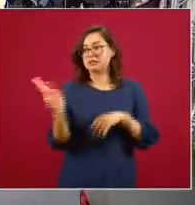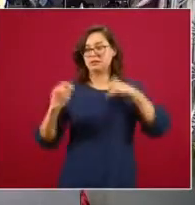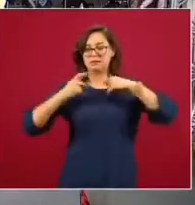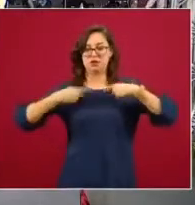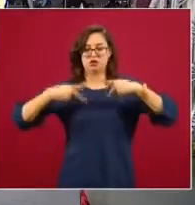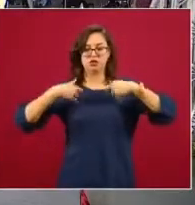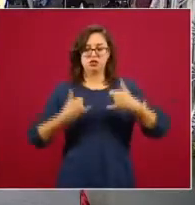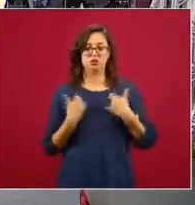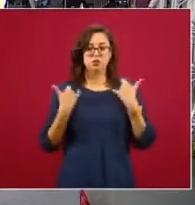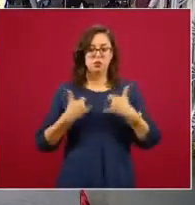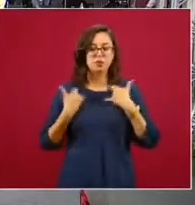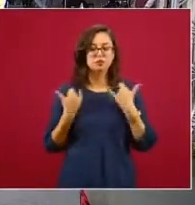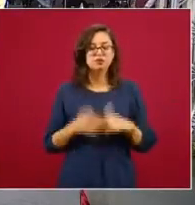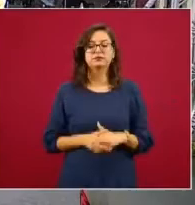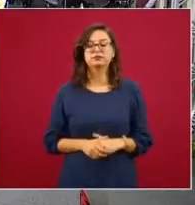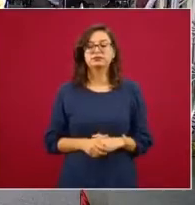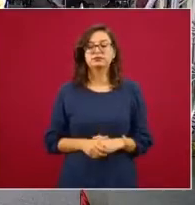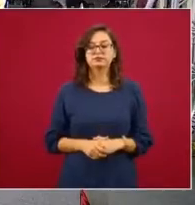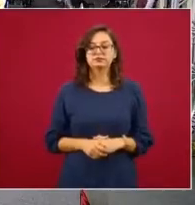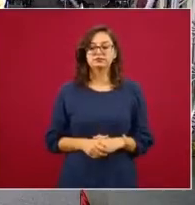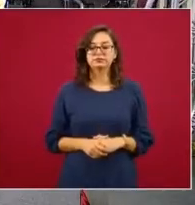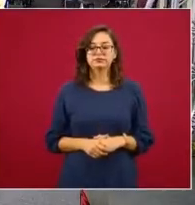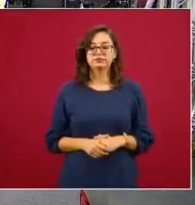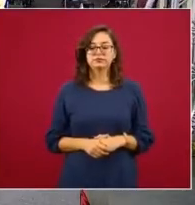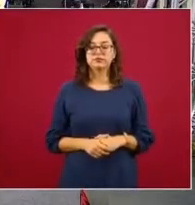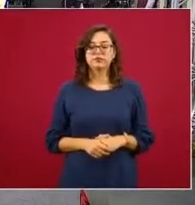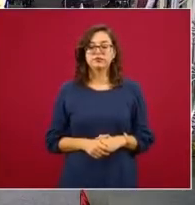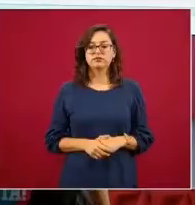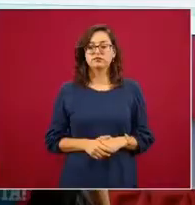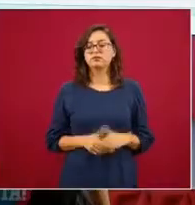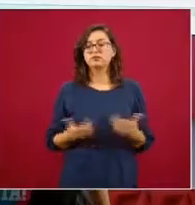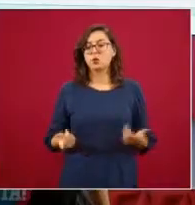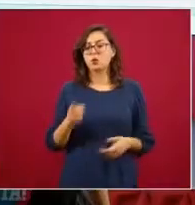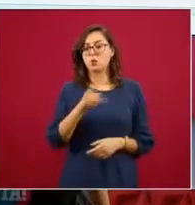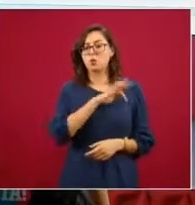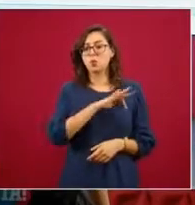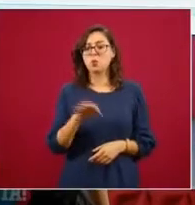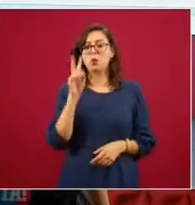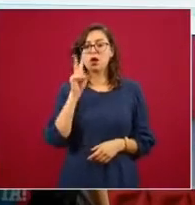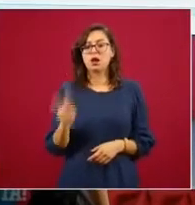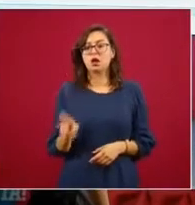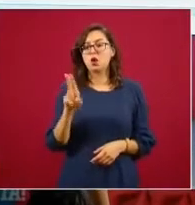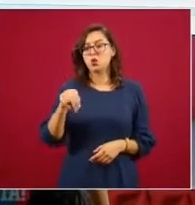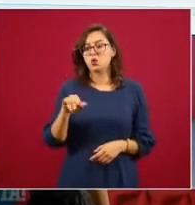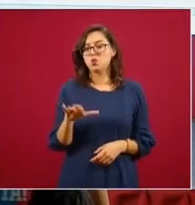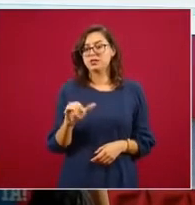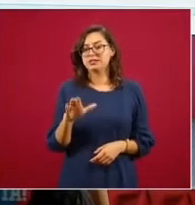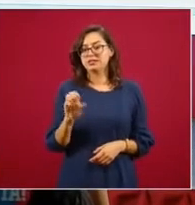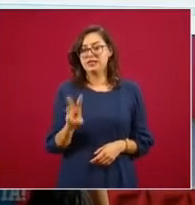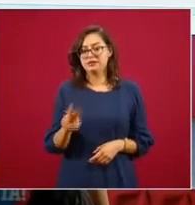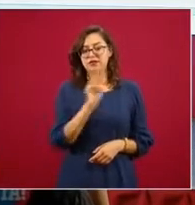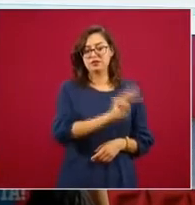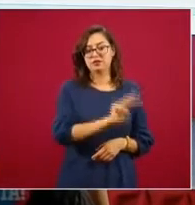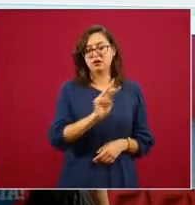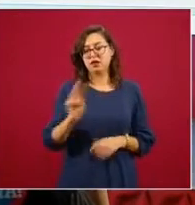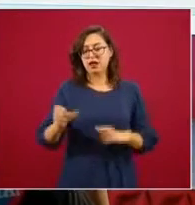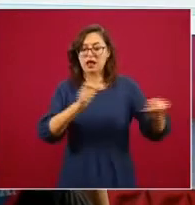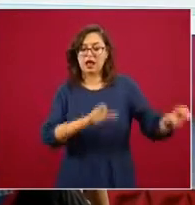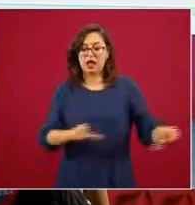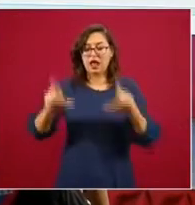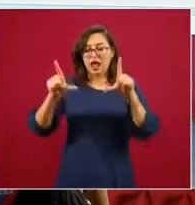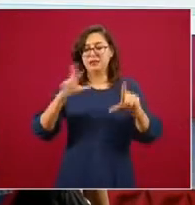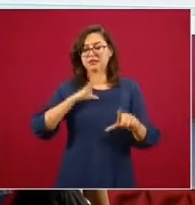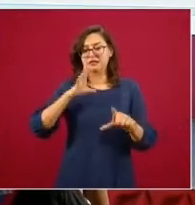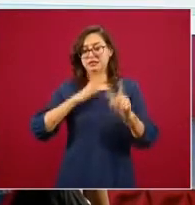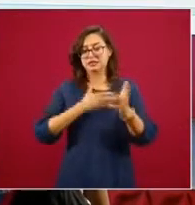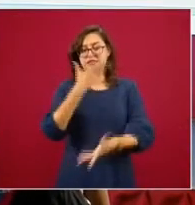jóvenes. Compartirles que el servicio estará alojado en la plataforma U-Report de UNICEF, como lo había mencionado anteriormente, y